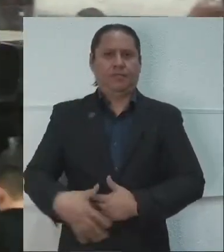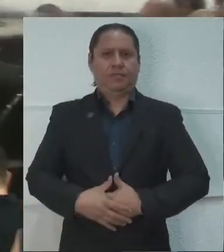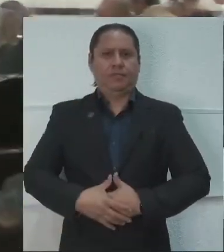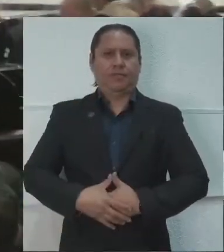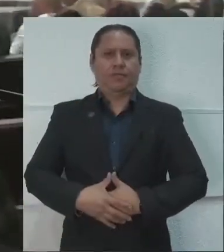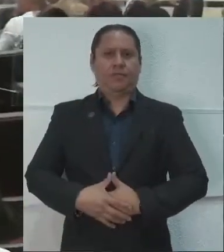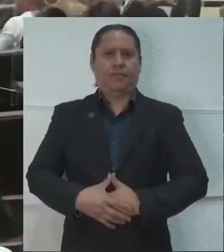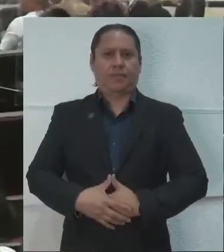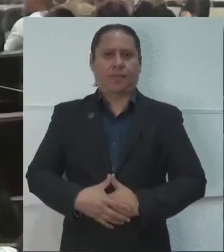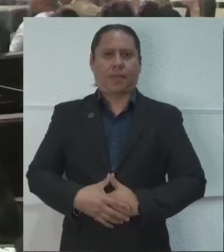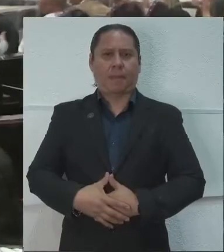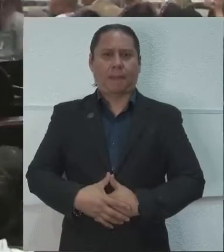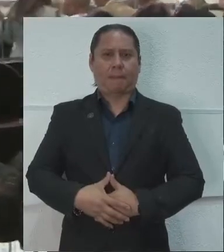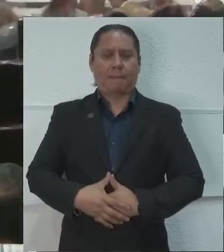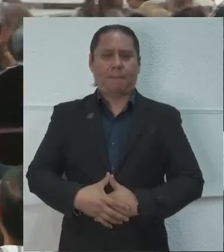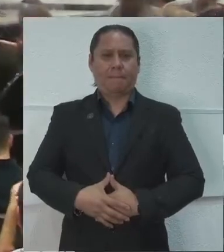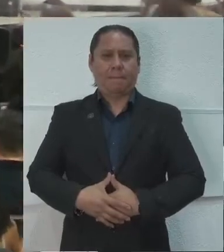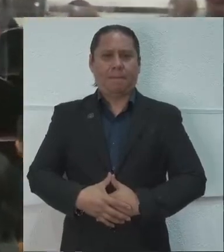mano.